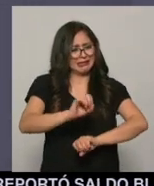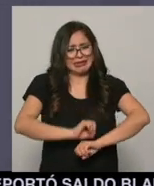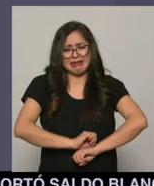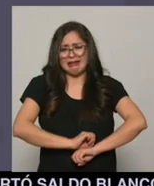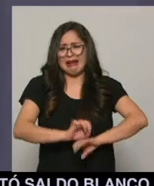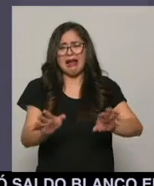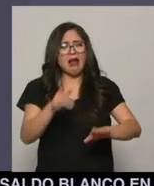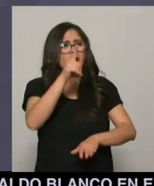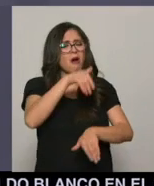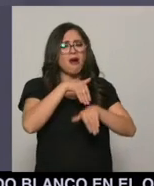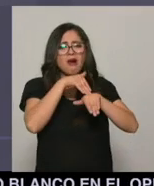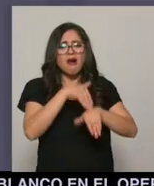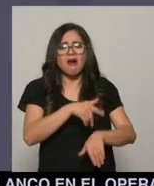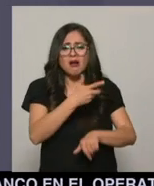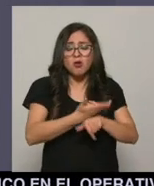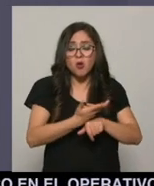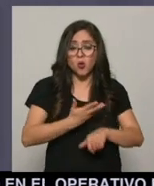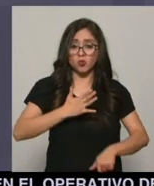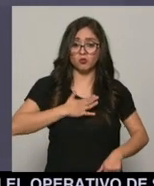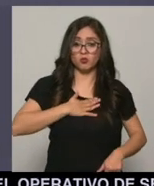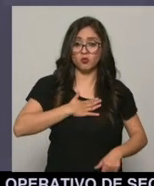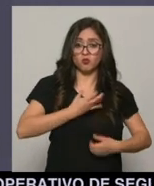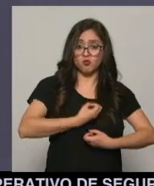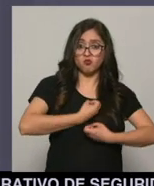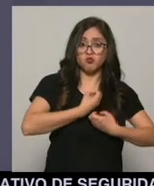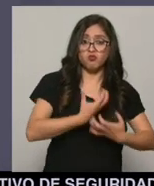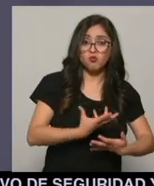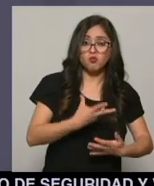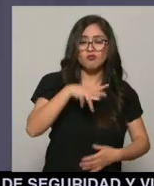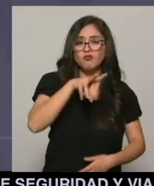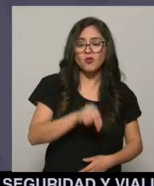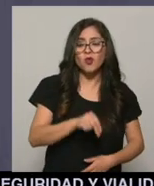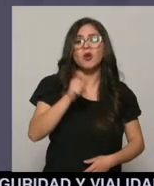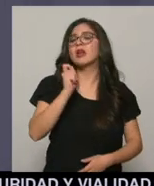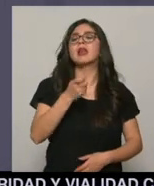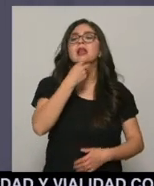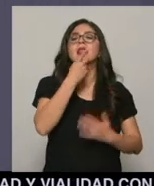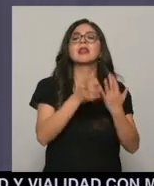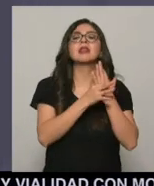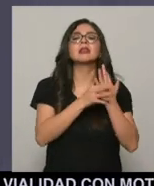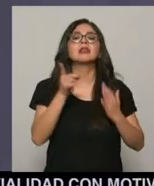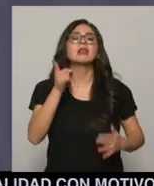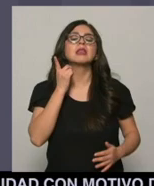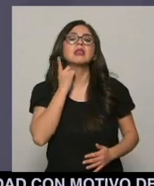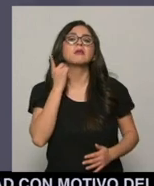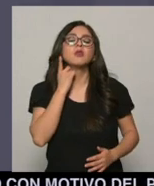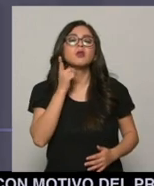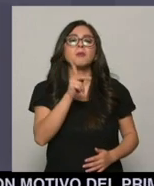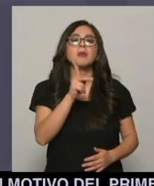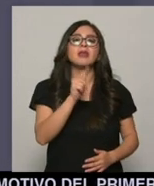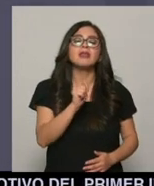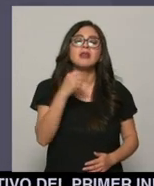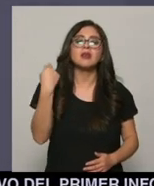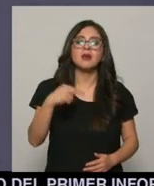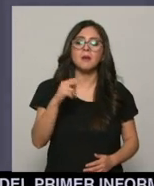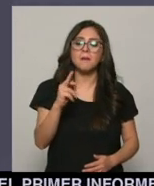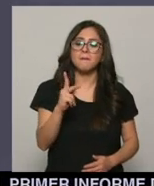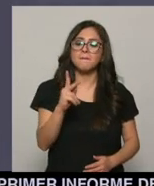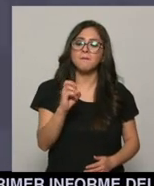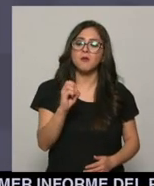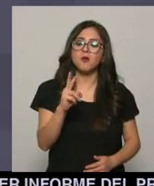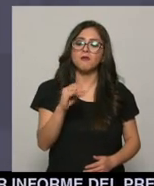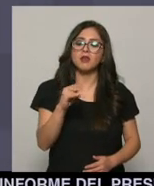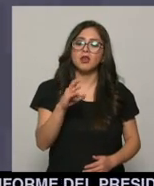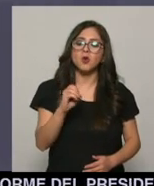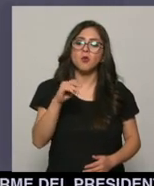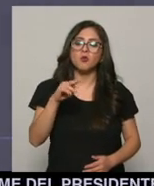supeditados a Estados Unidos, y no lo digo yo, lo dice un diputado del PT que se llama Porfirio Muñoz Ledo, y que en el discurso de